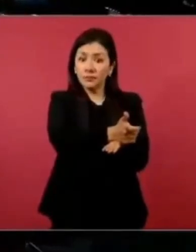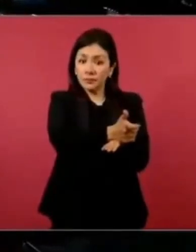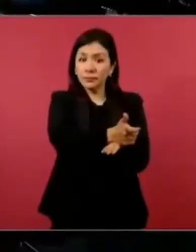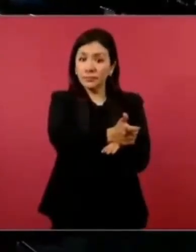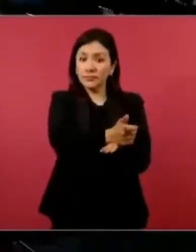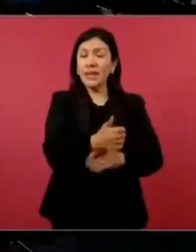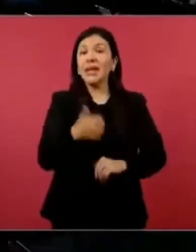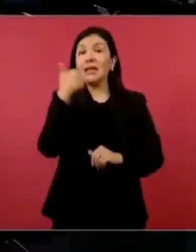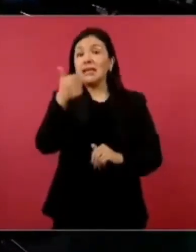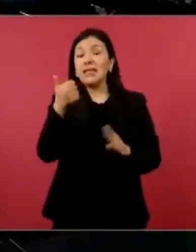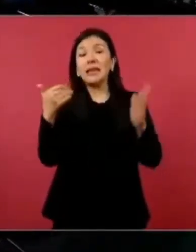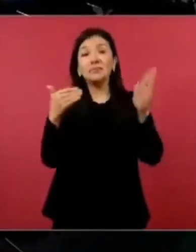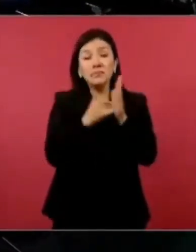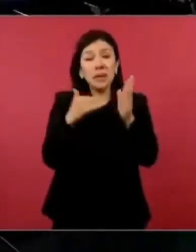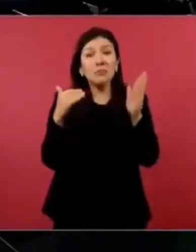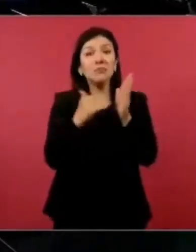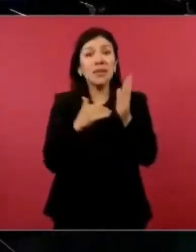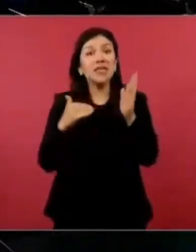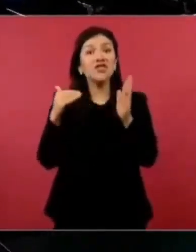6,000 millones